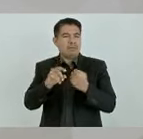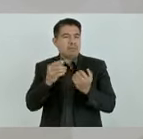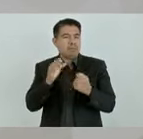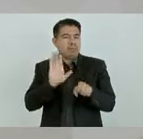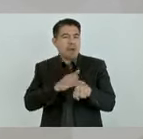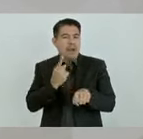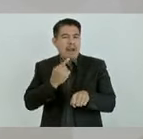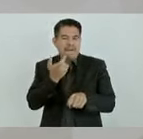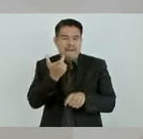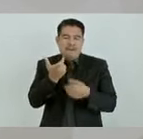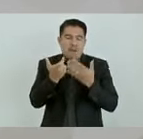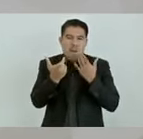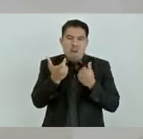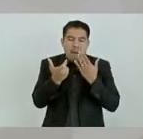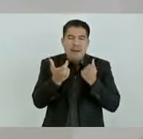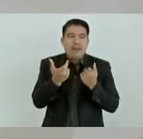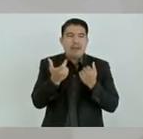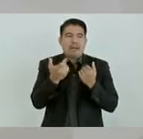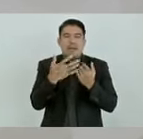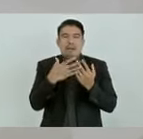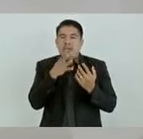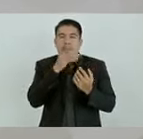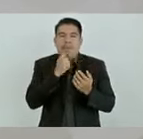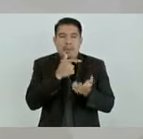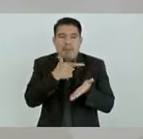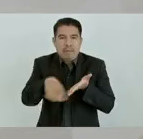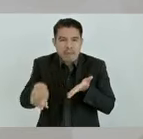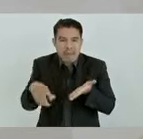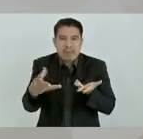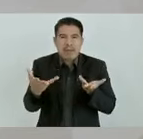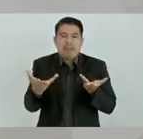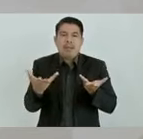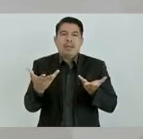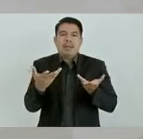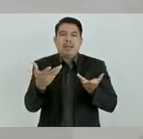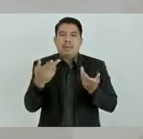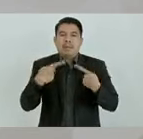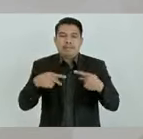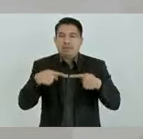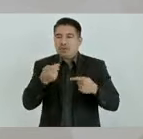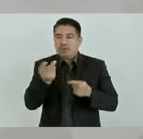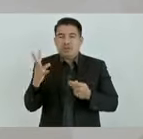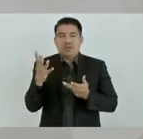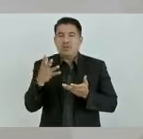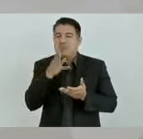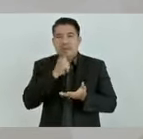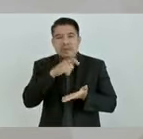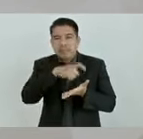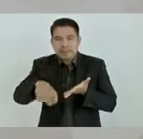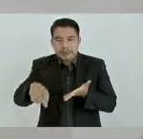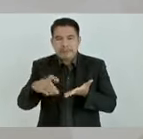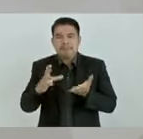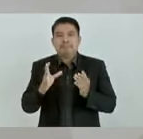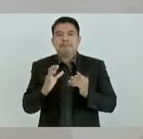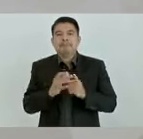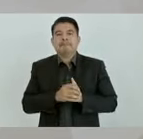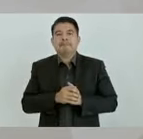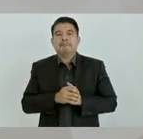de dinero, de capacidad de compra de la gente y